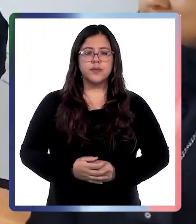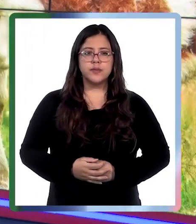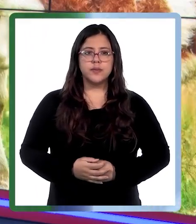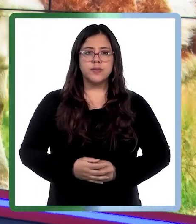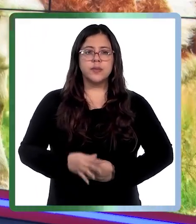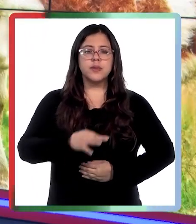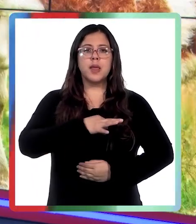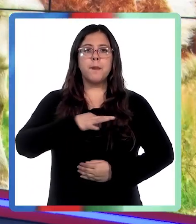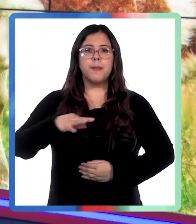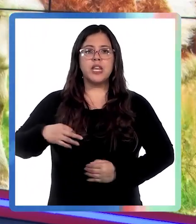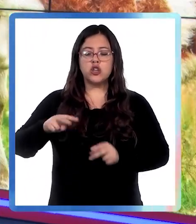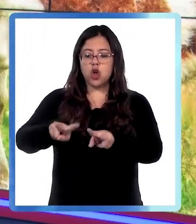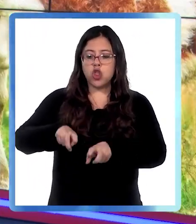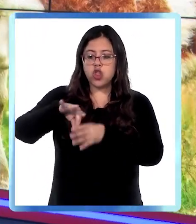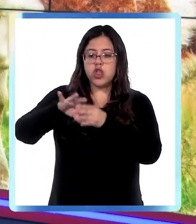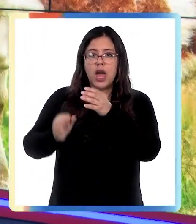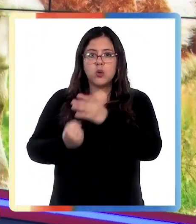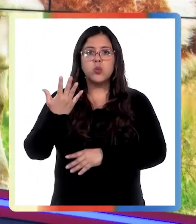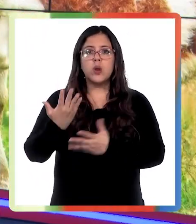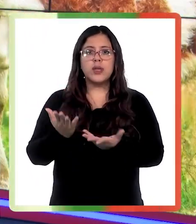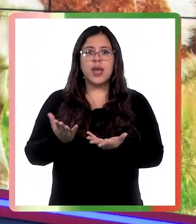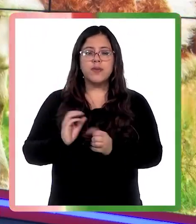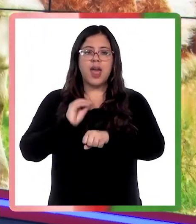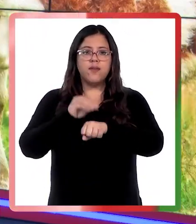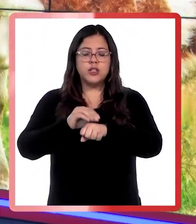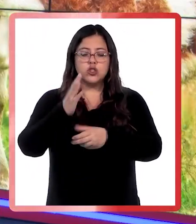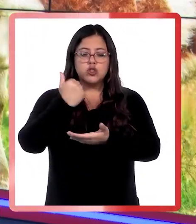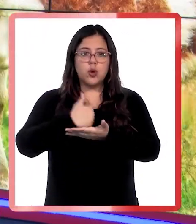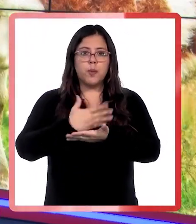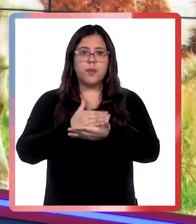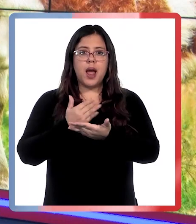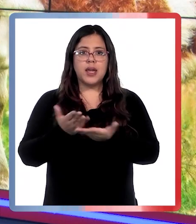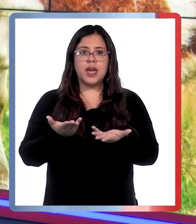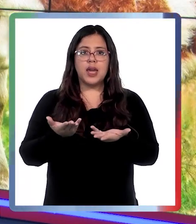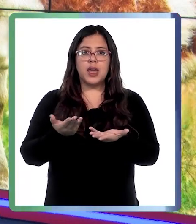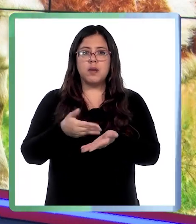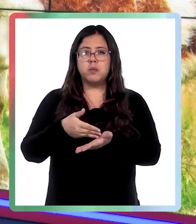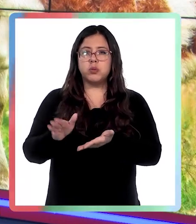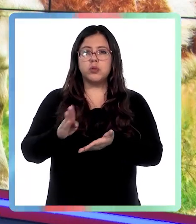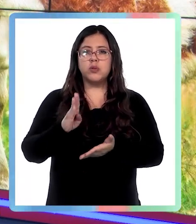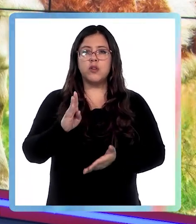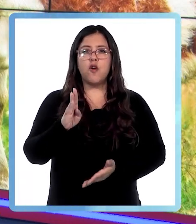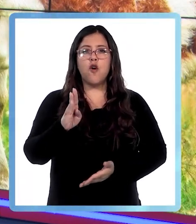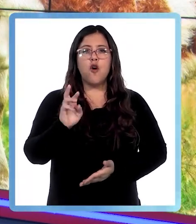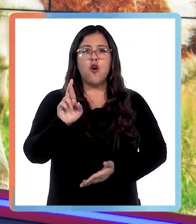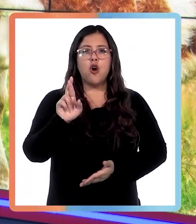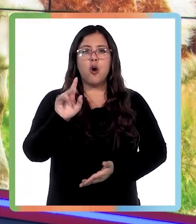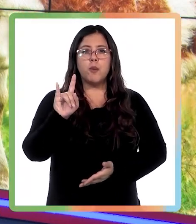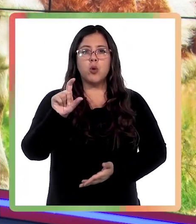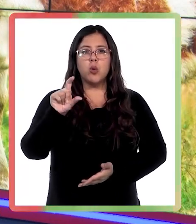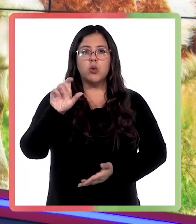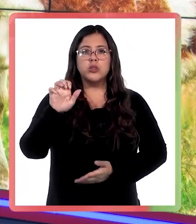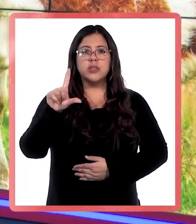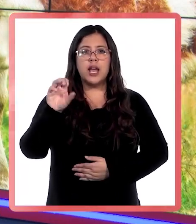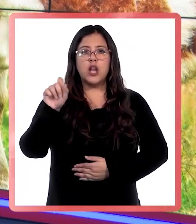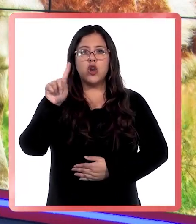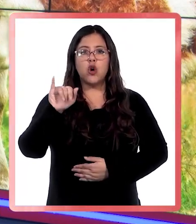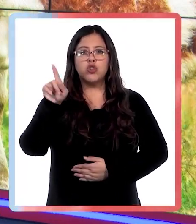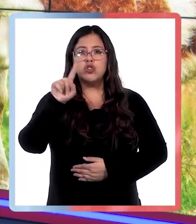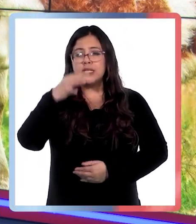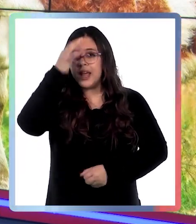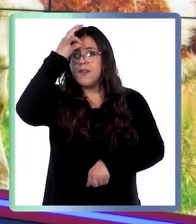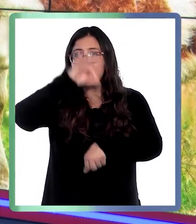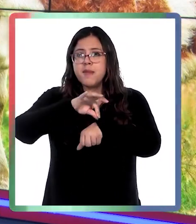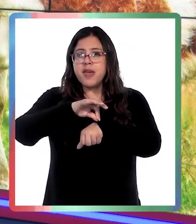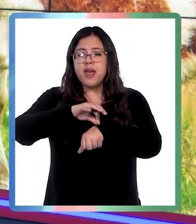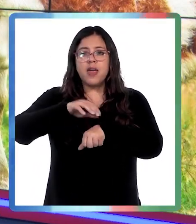carabineros el ministro de agricultura anunció un plan para erradicar la brucelosis enfermedad ente contagiosa del